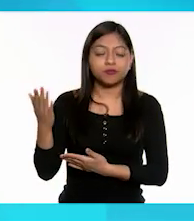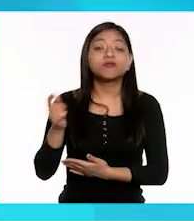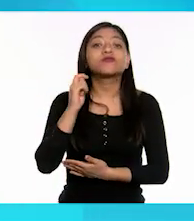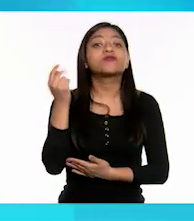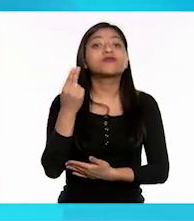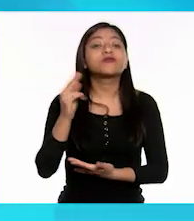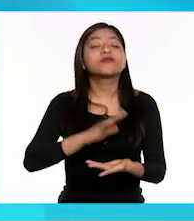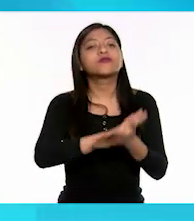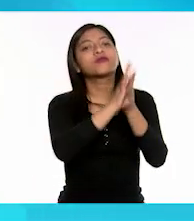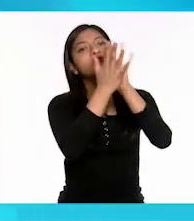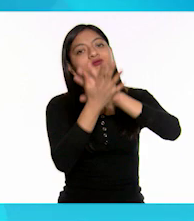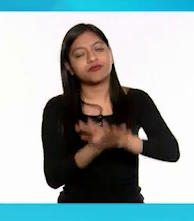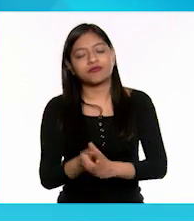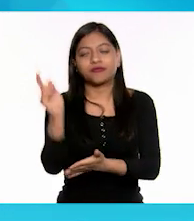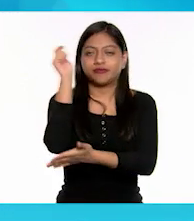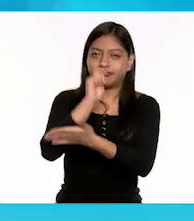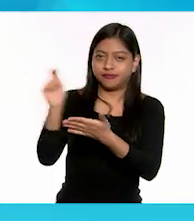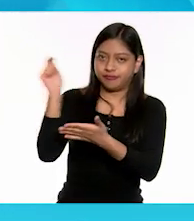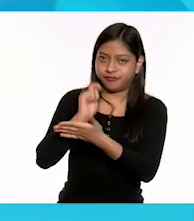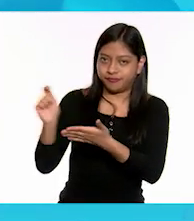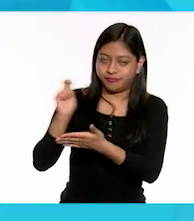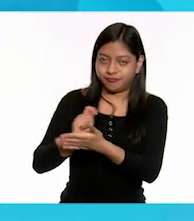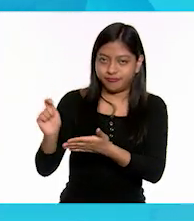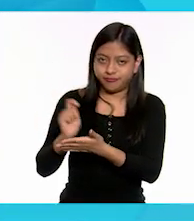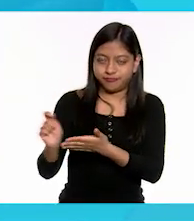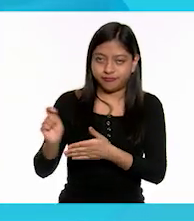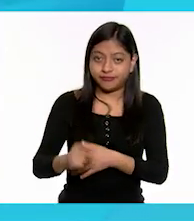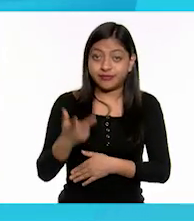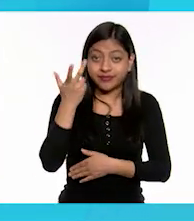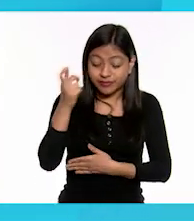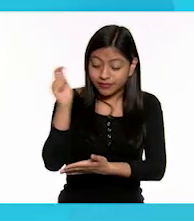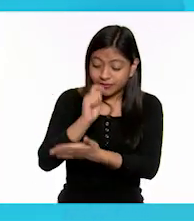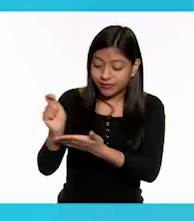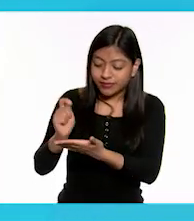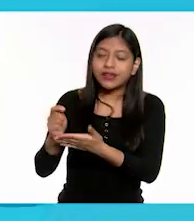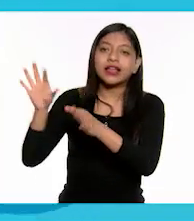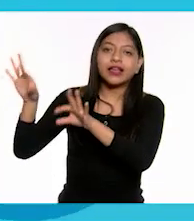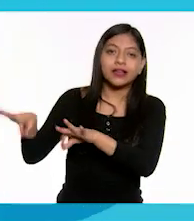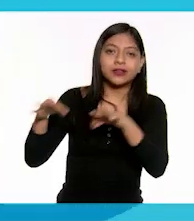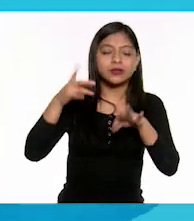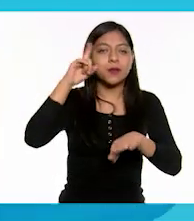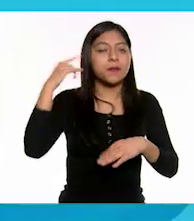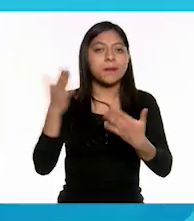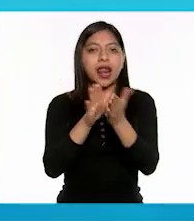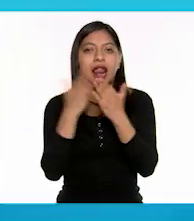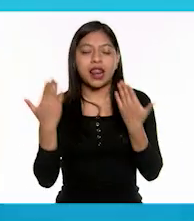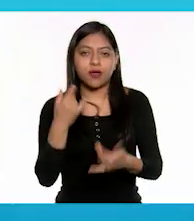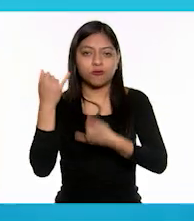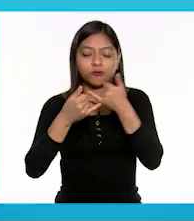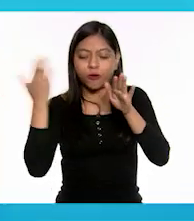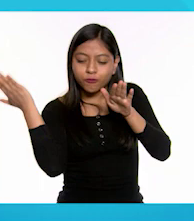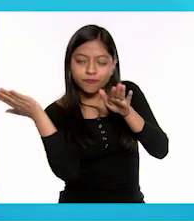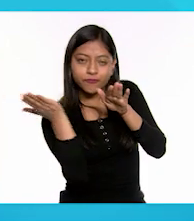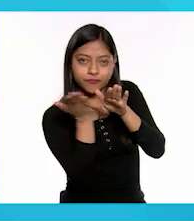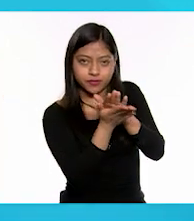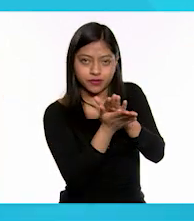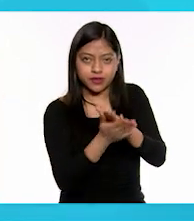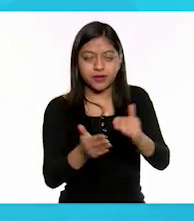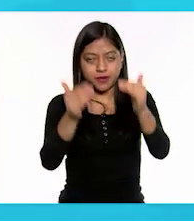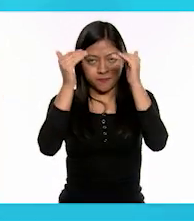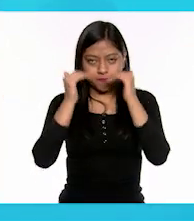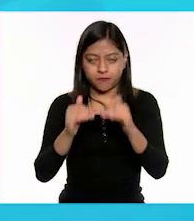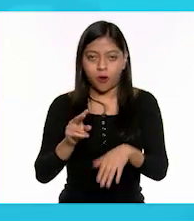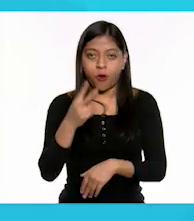en un texto y ese texto es el que se va a incluir en la antología número